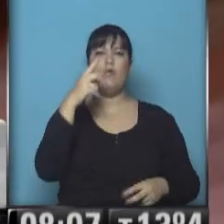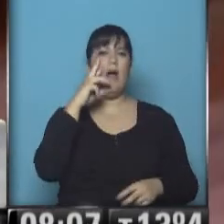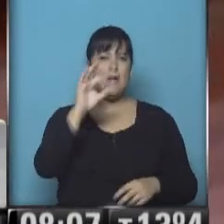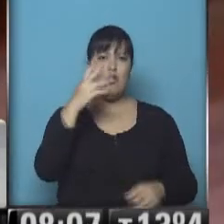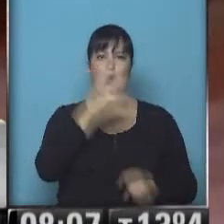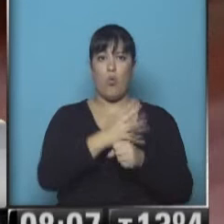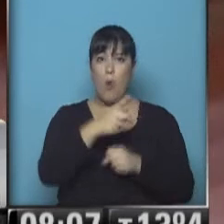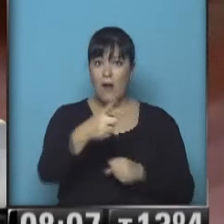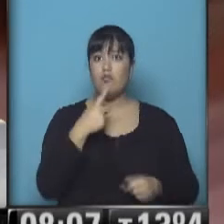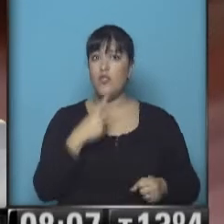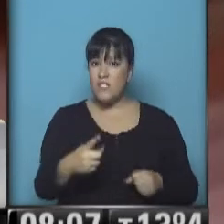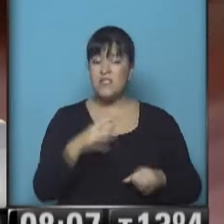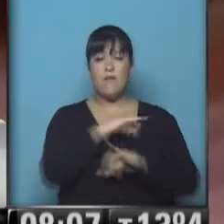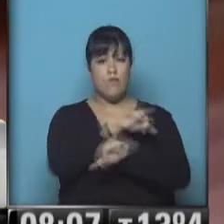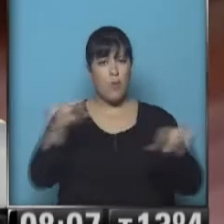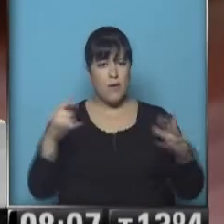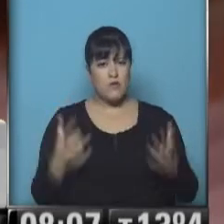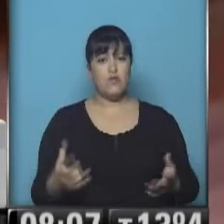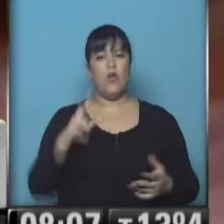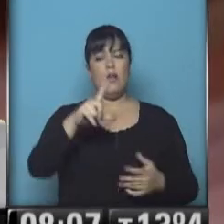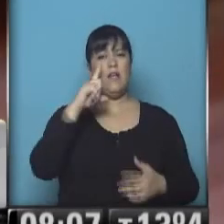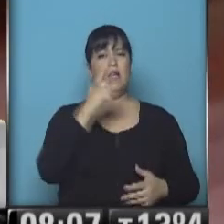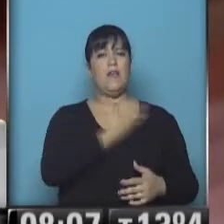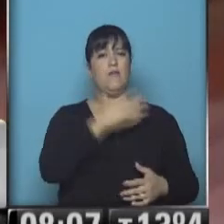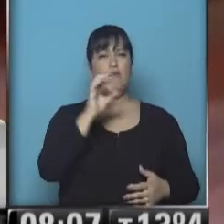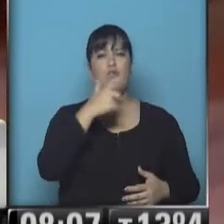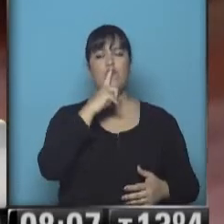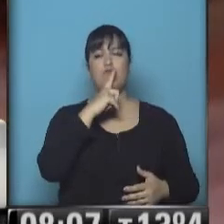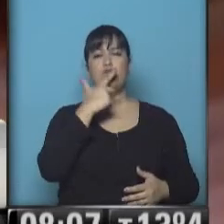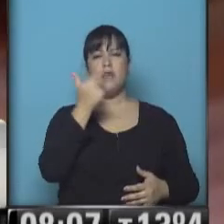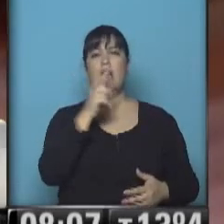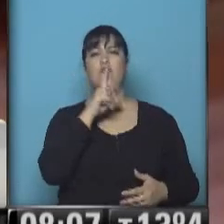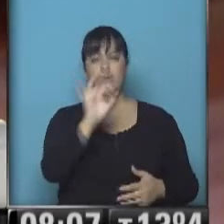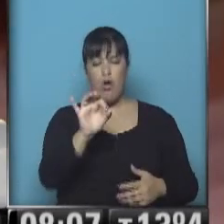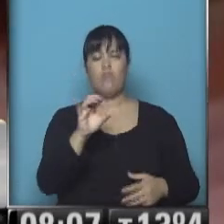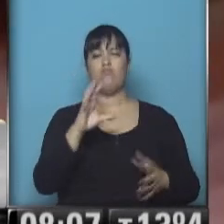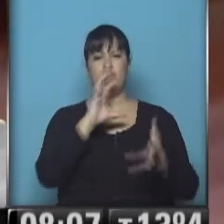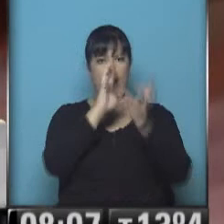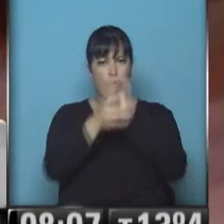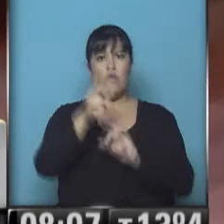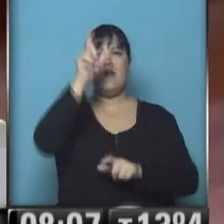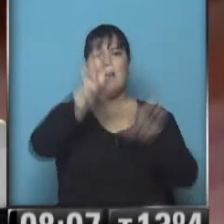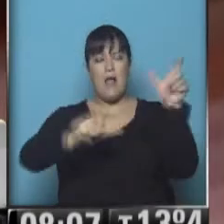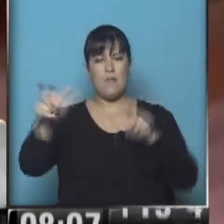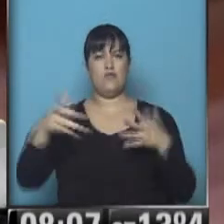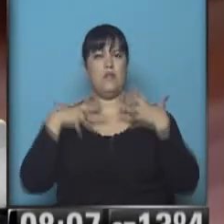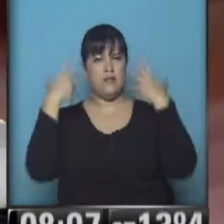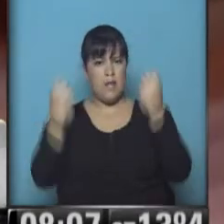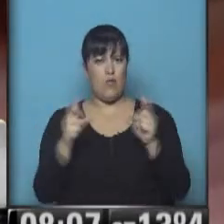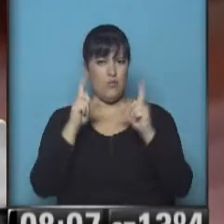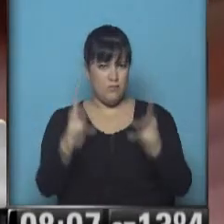donde afirma que el glifosato tiene consecuencias en la salud de la población que está afectada en la zona donde se aplica